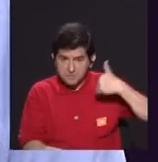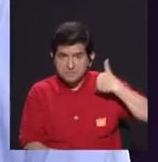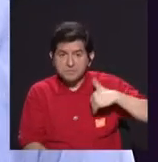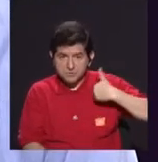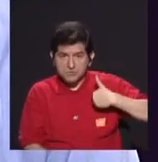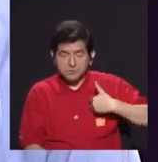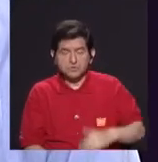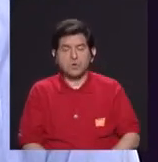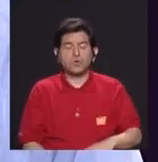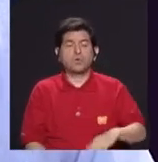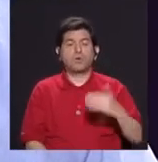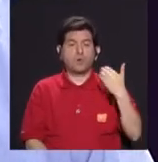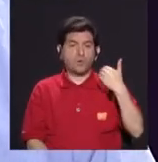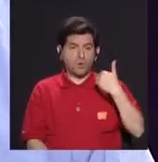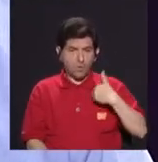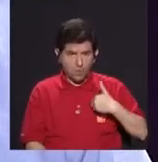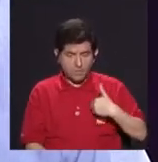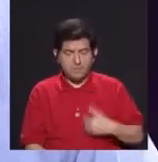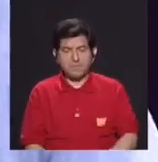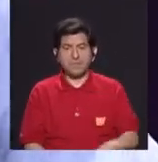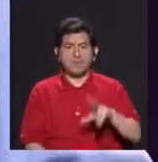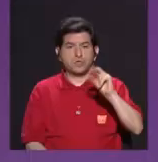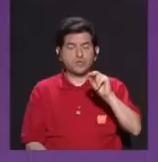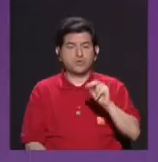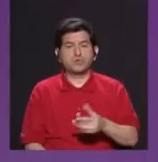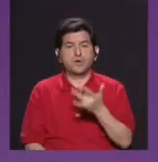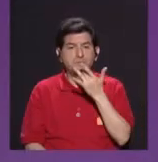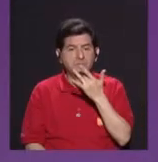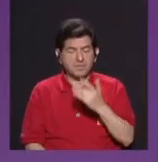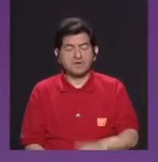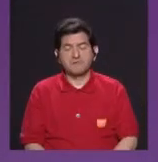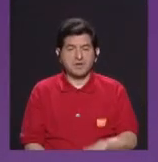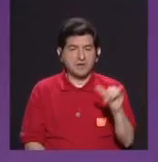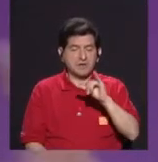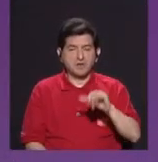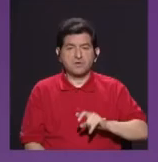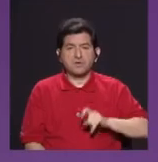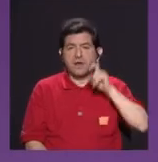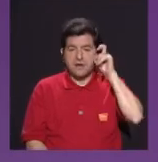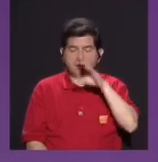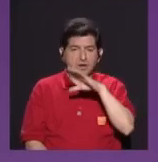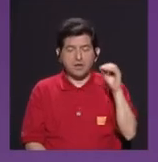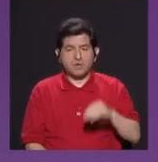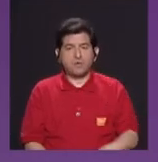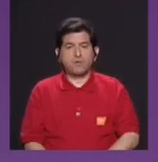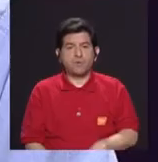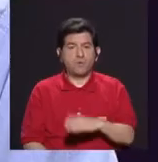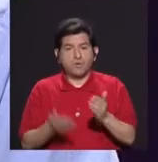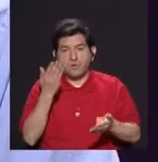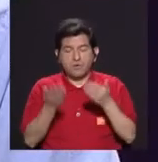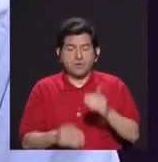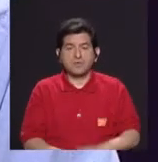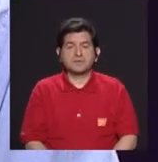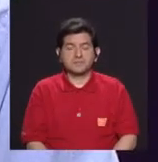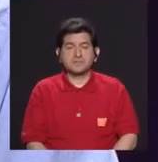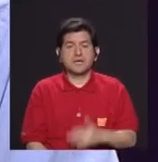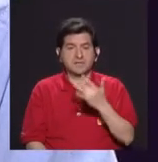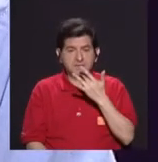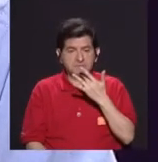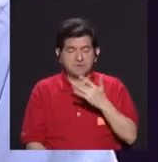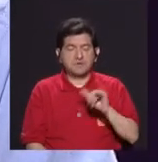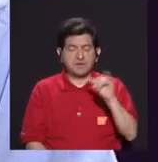cuerpos de varones no heterosexuales o cuerpos de varones heterosexuales que hablamos de esta cuestión de la perspectiva de